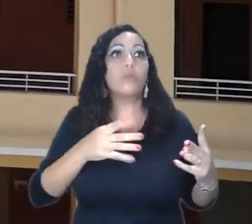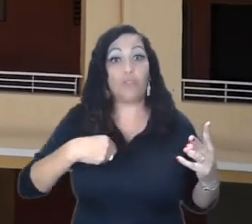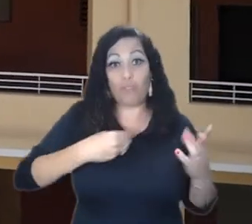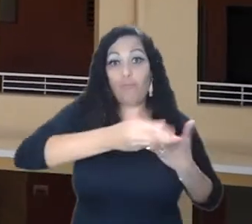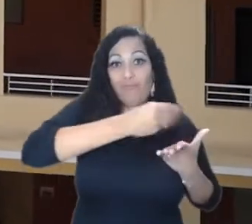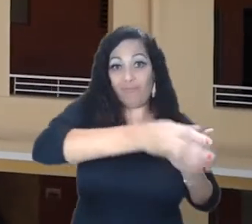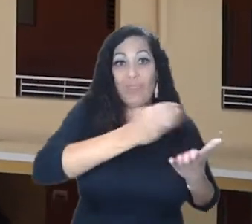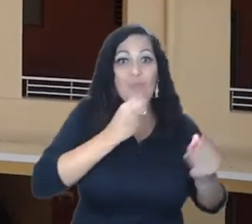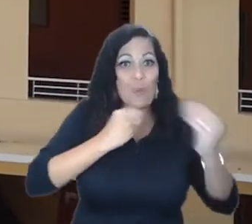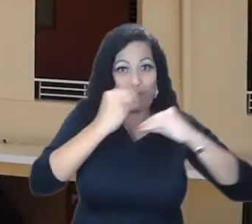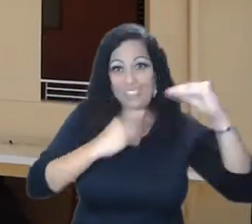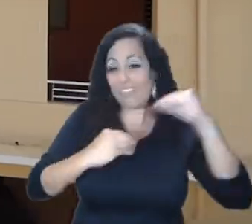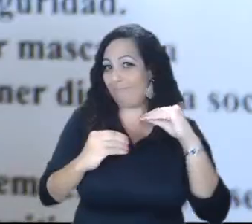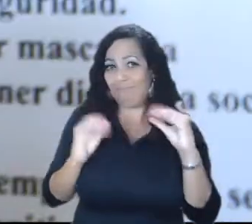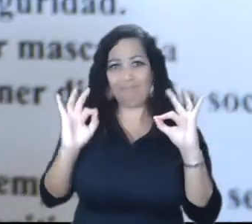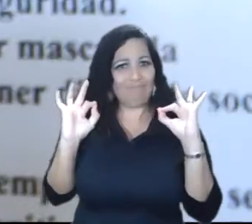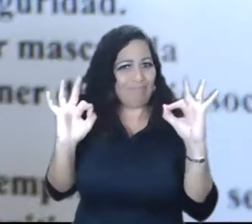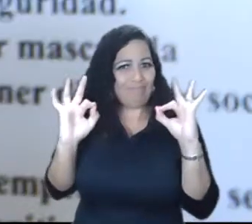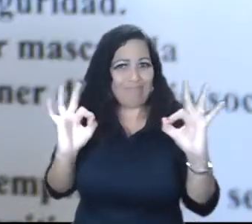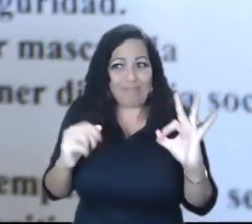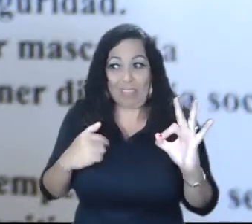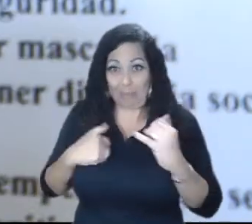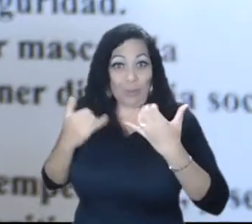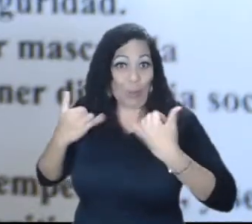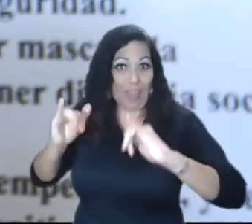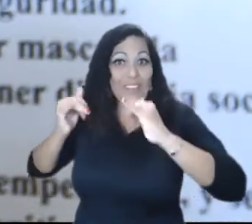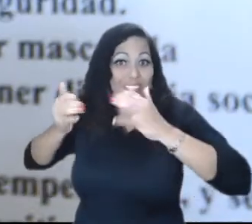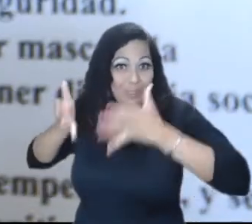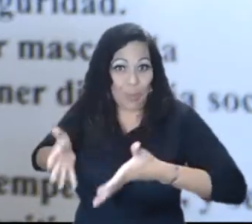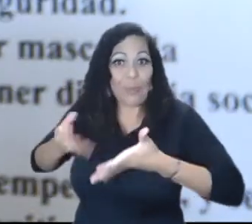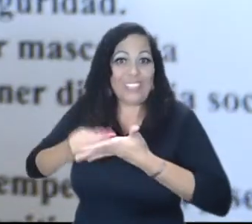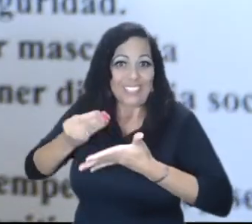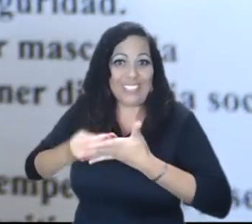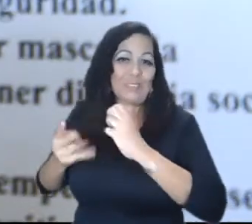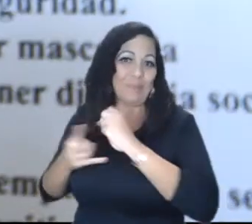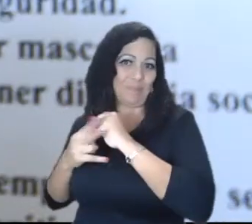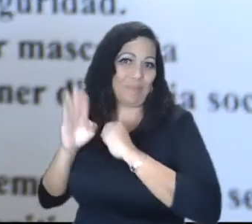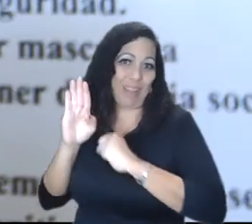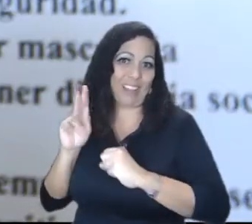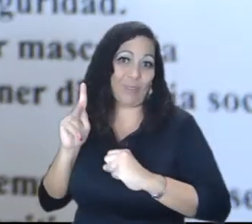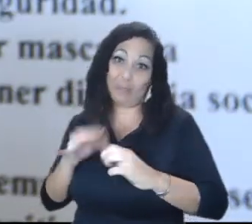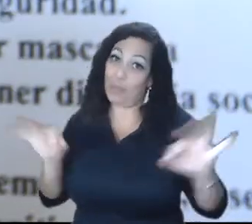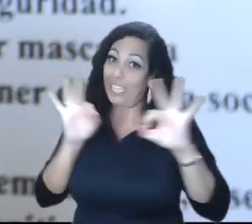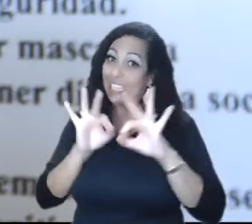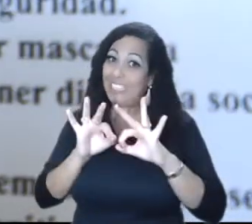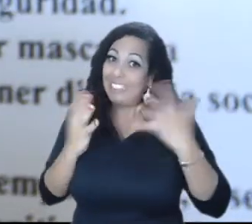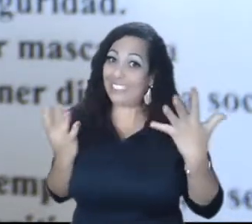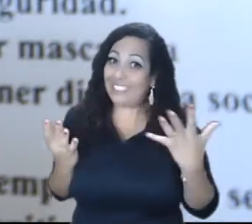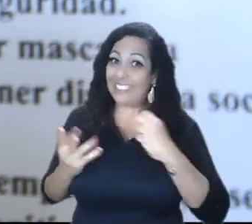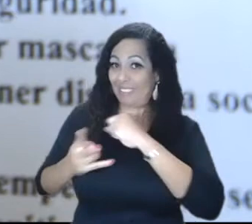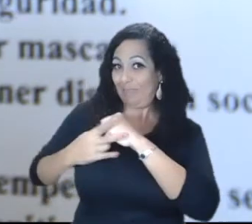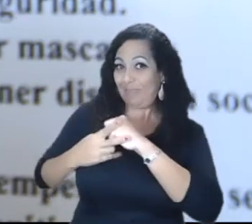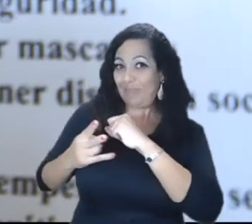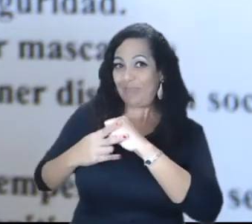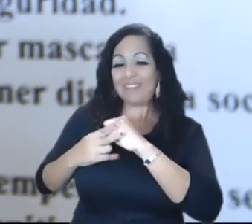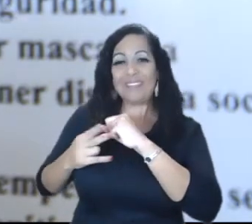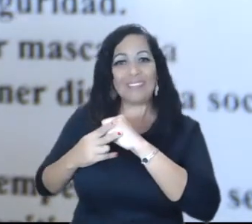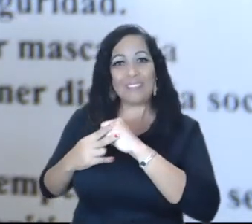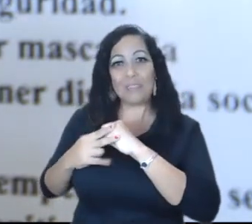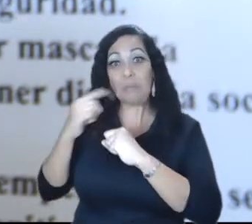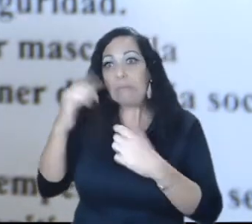hago mi buena compra. Estoy bien, gracias a Dios, y me sobra. Siempre tengo algo en el banco. Es lo importante,